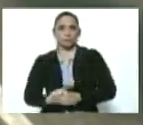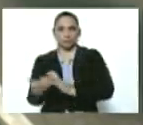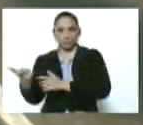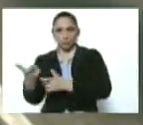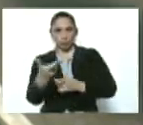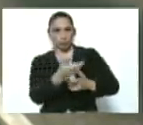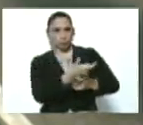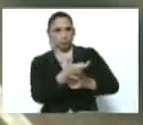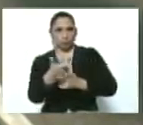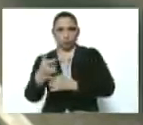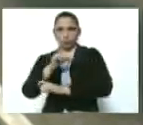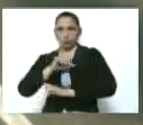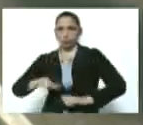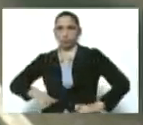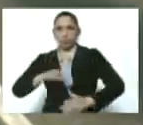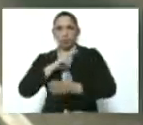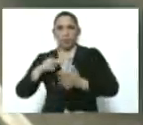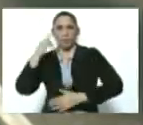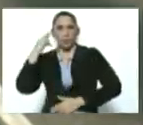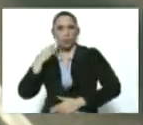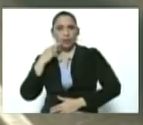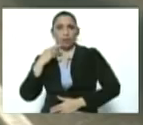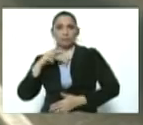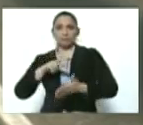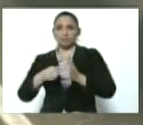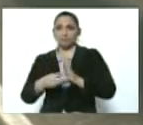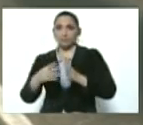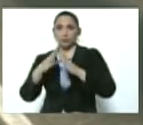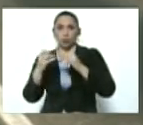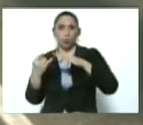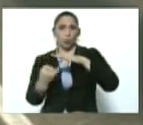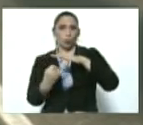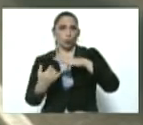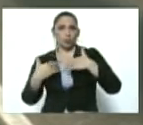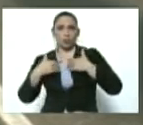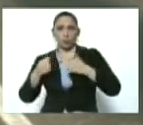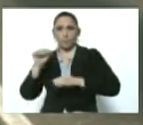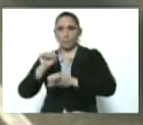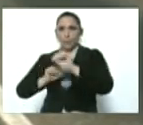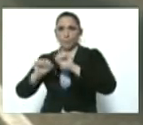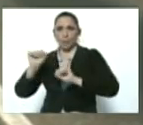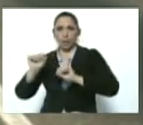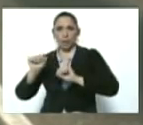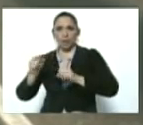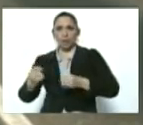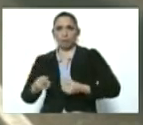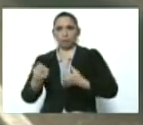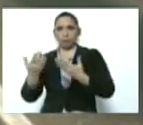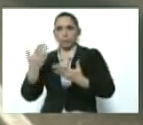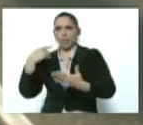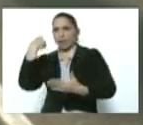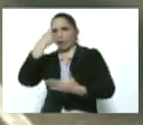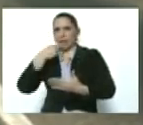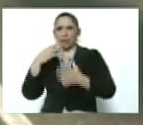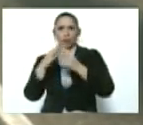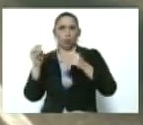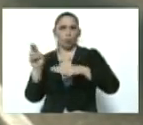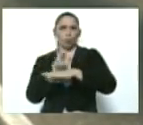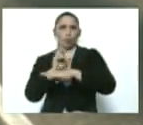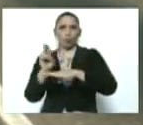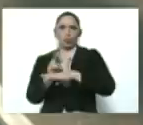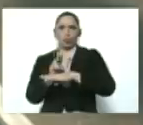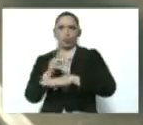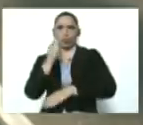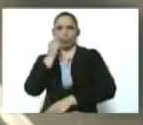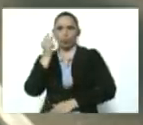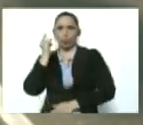la guardia nacional es decir todas las instancias de seguridad de prevención dándole la cara a todos los usuarios y a todos